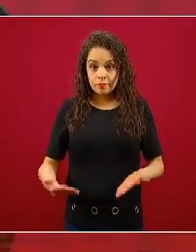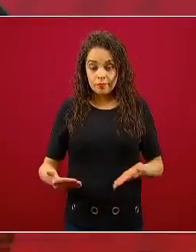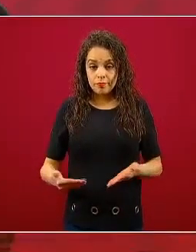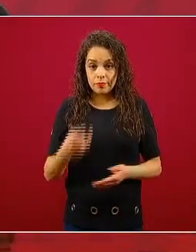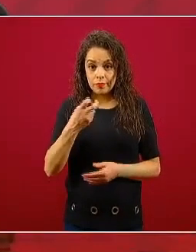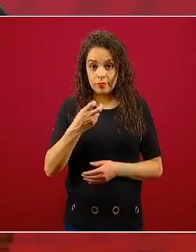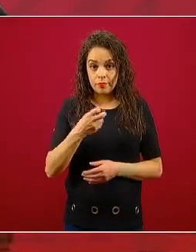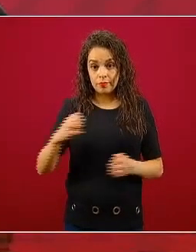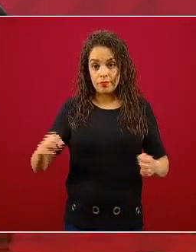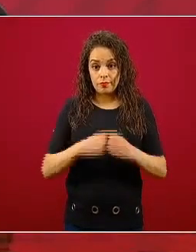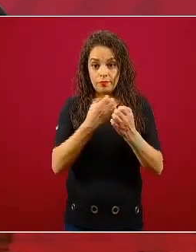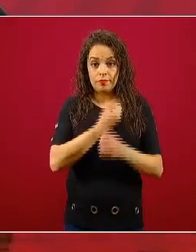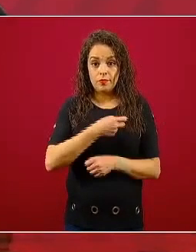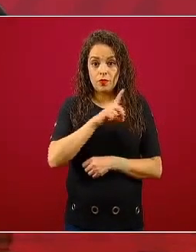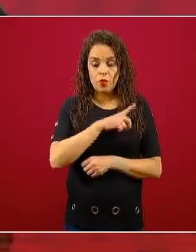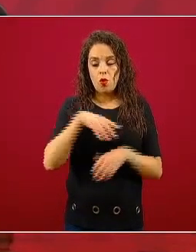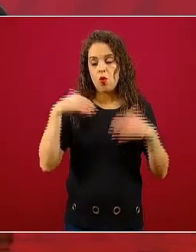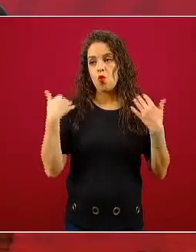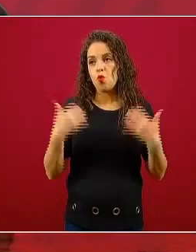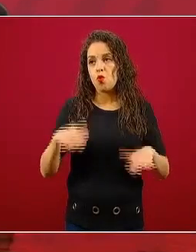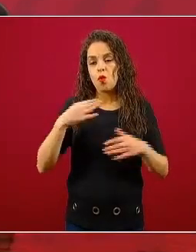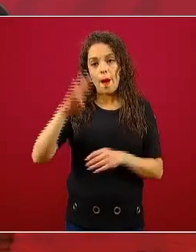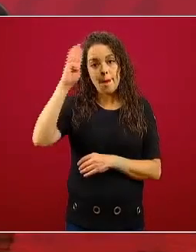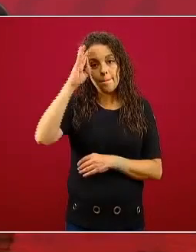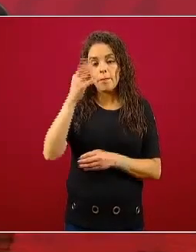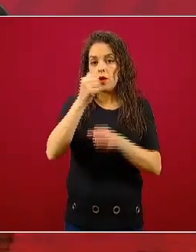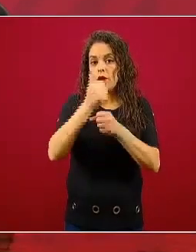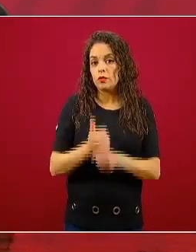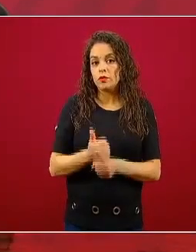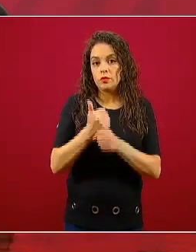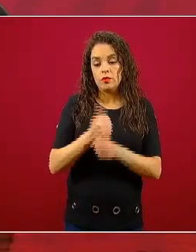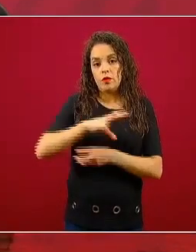afectadas enormemente. Nosotras hemos